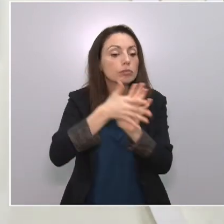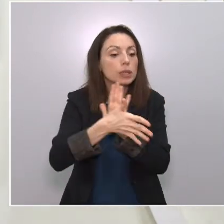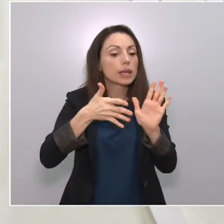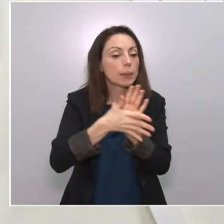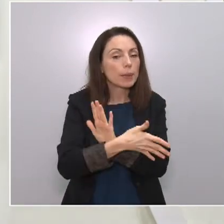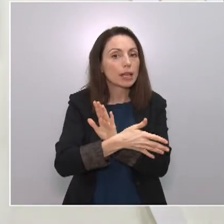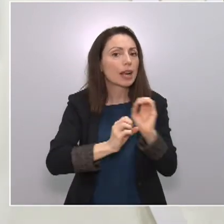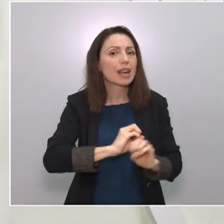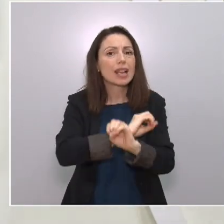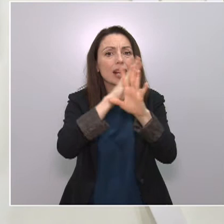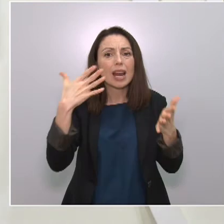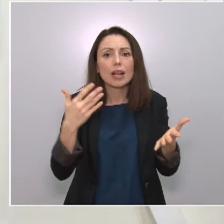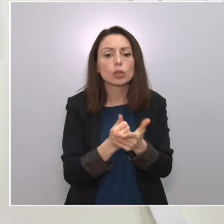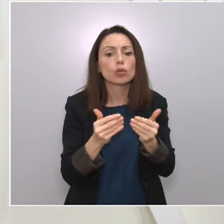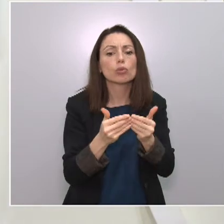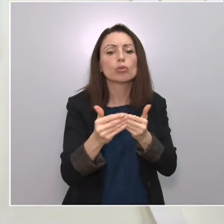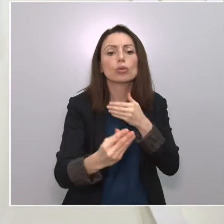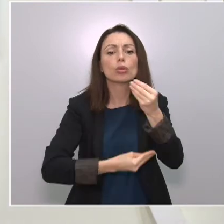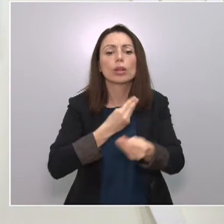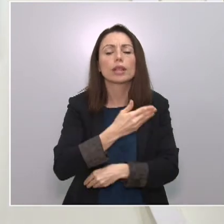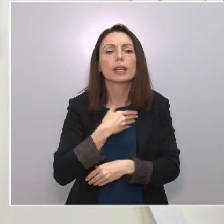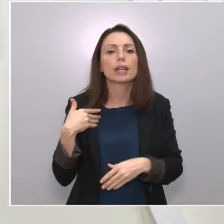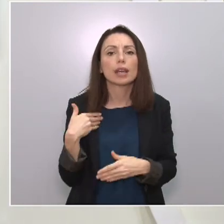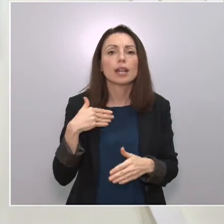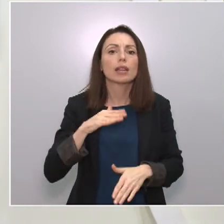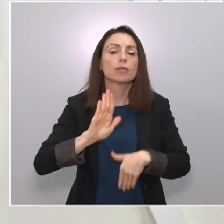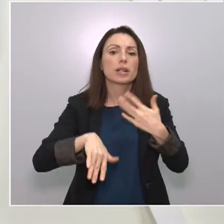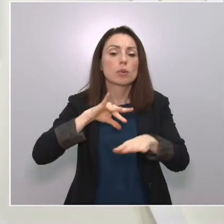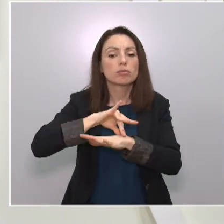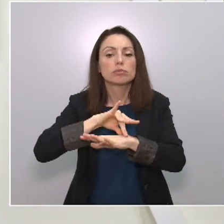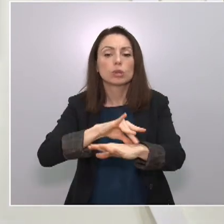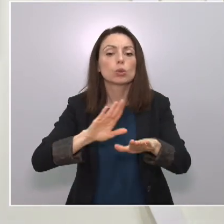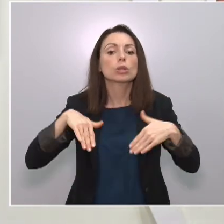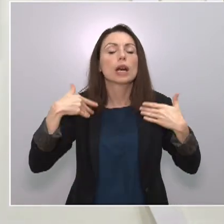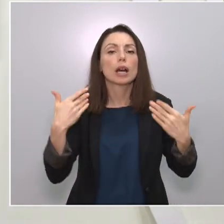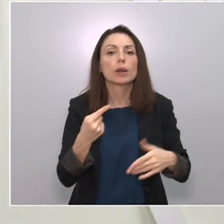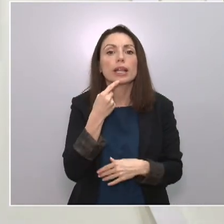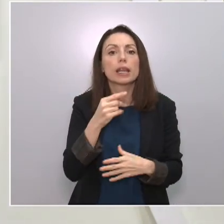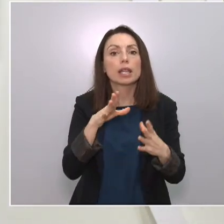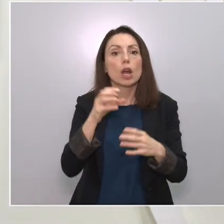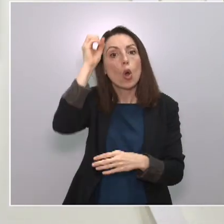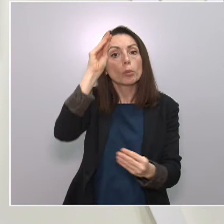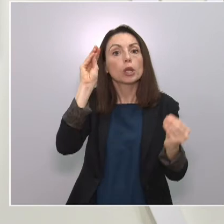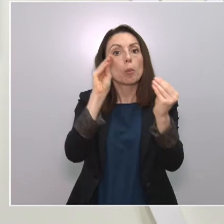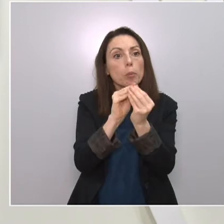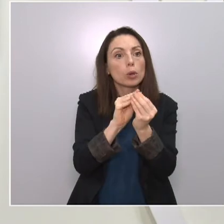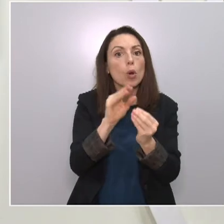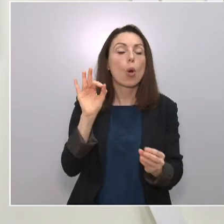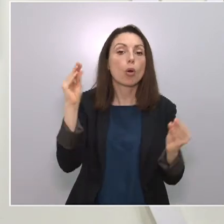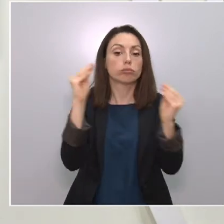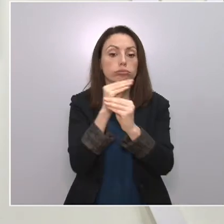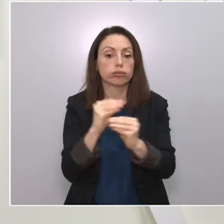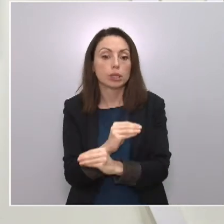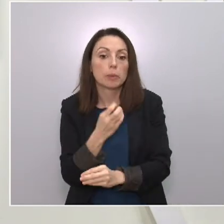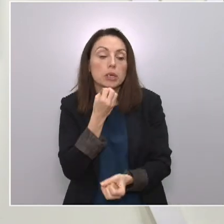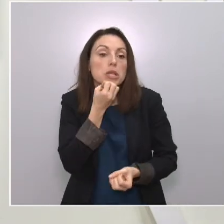sobre blanco, qué es lo que quiere hacer y cuál es su hoja de ruta. Para poder decir en qué estamos de acuerdo y en qué no. Pero si no se